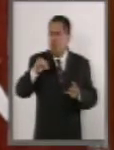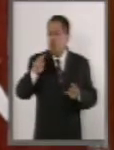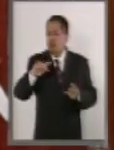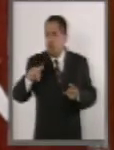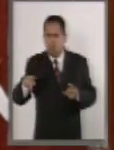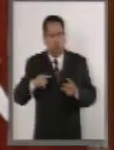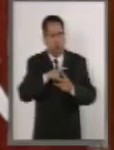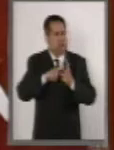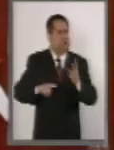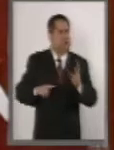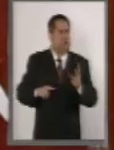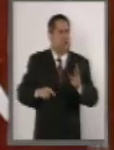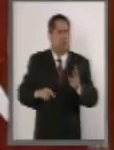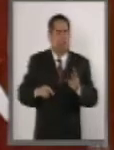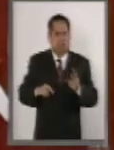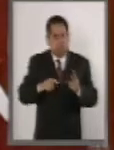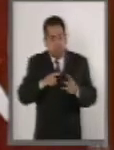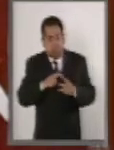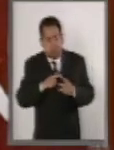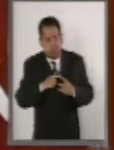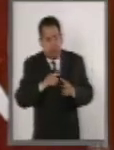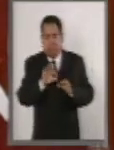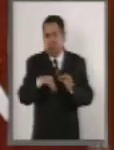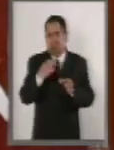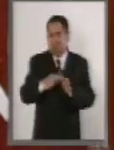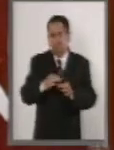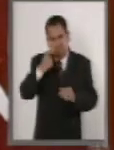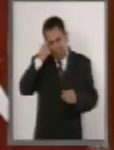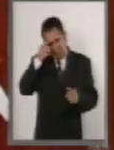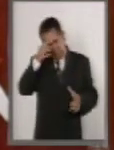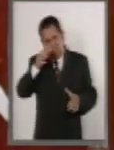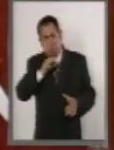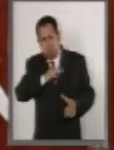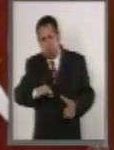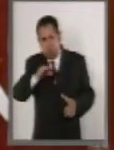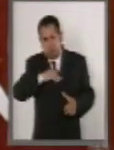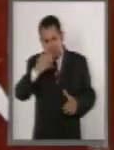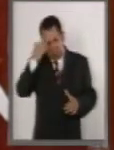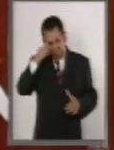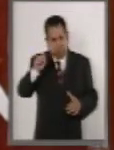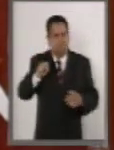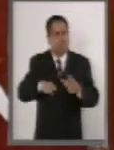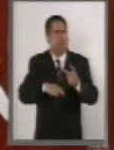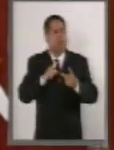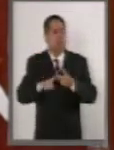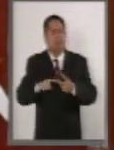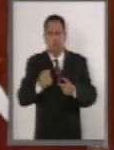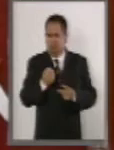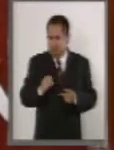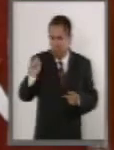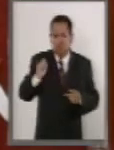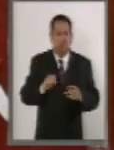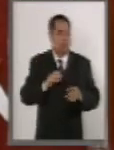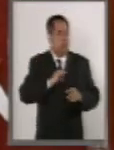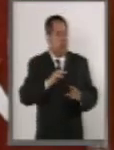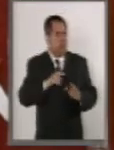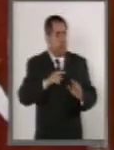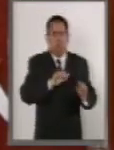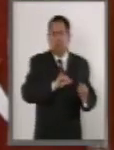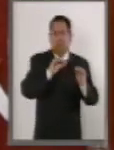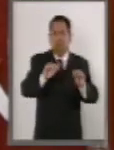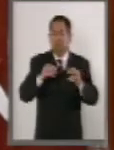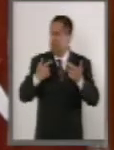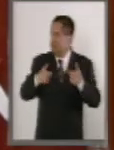Chevanier, cumplen con la capacidad, la preparación y el talento para representar a nuestro país